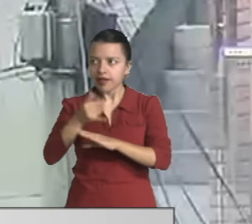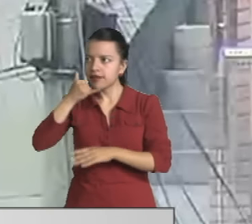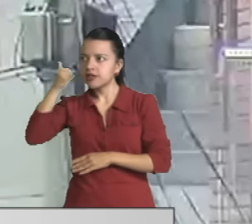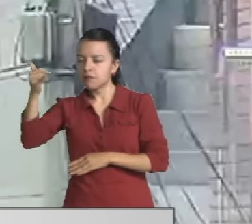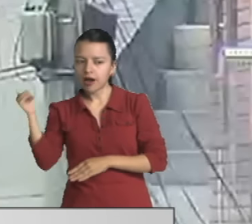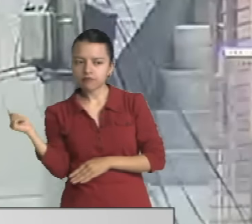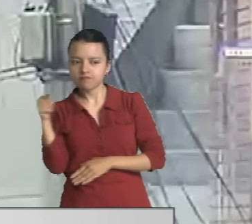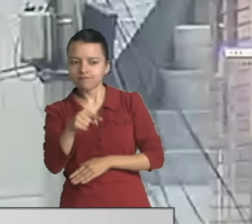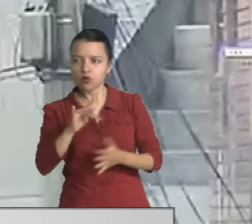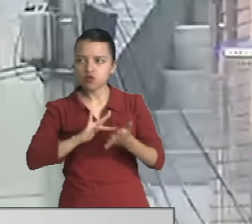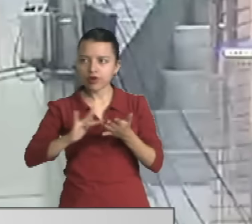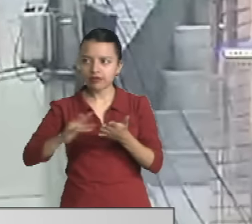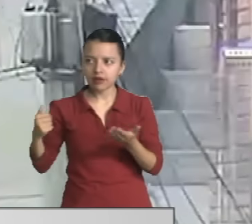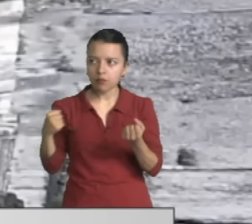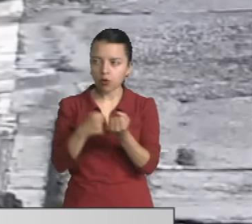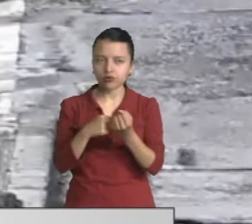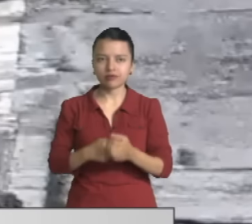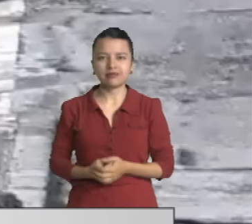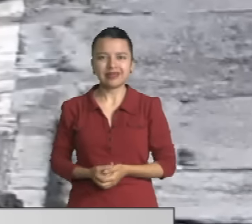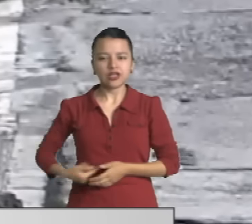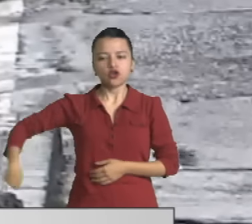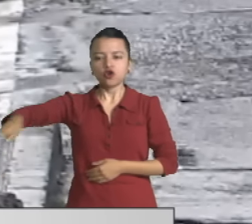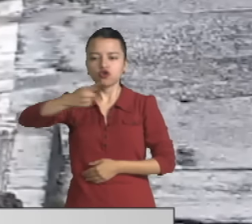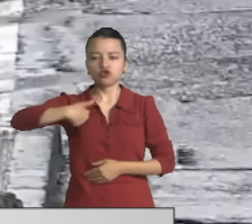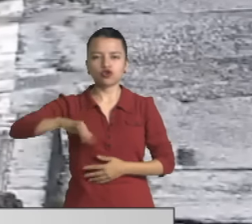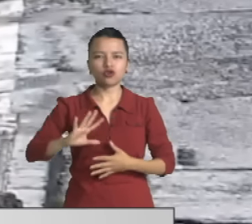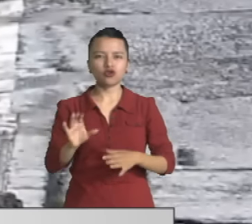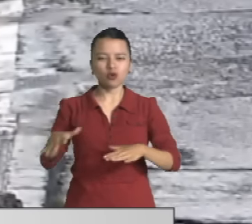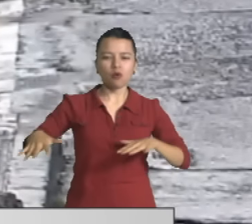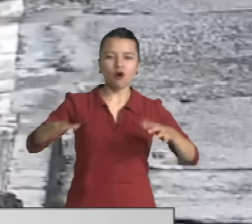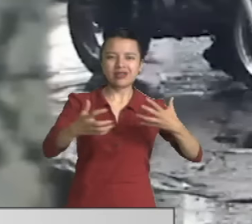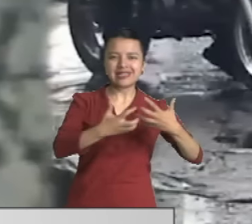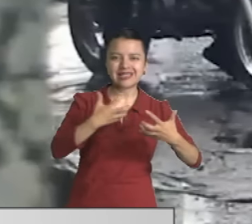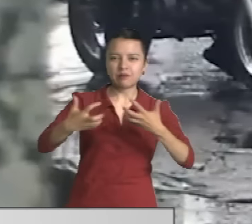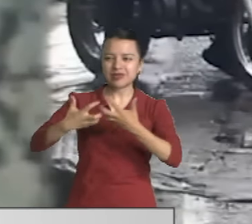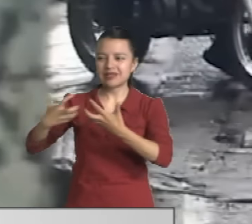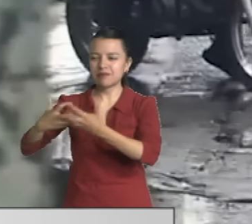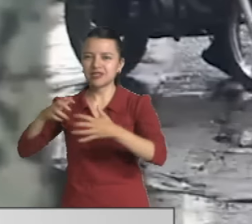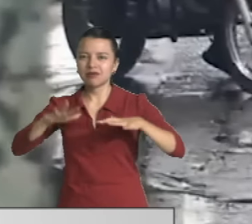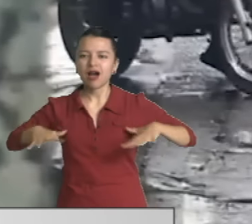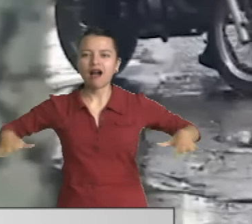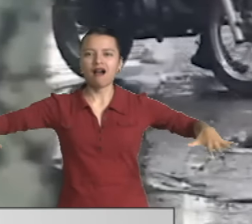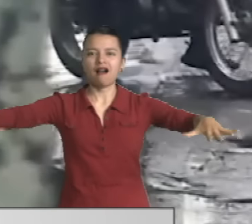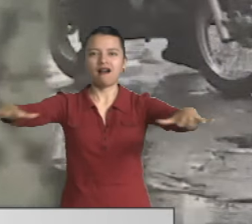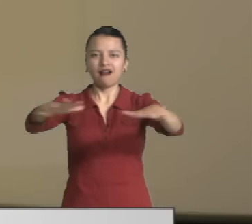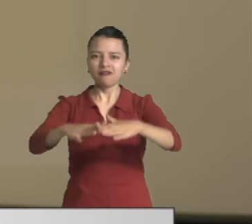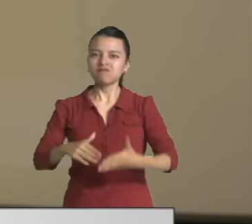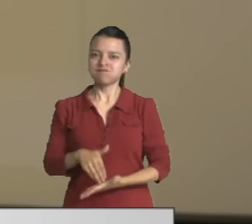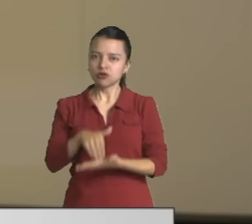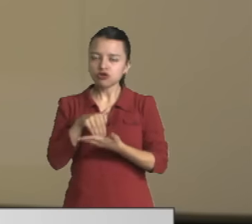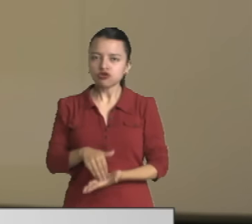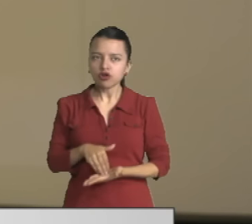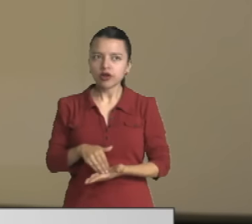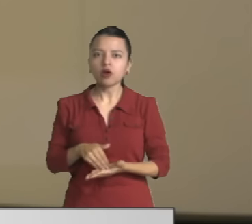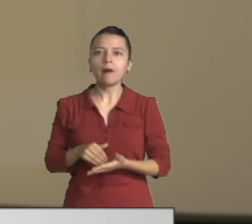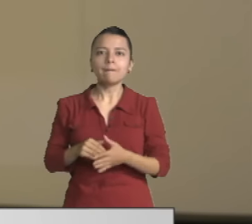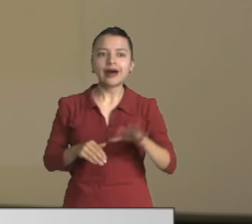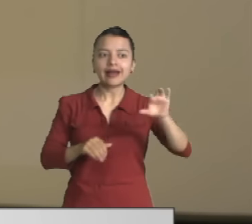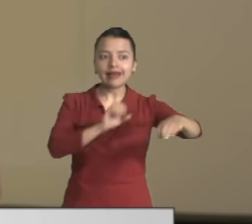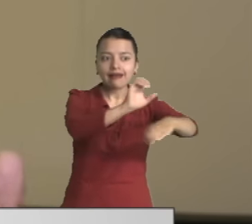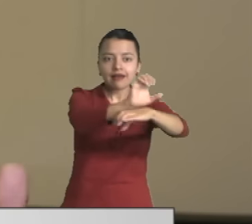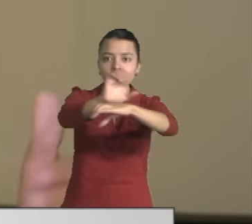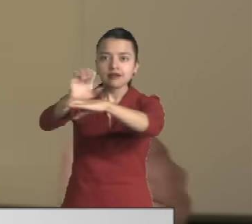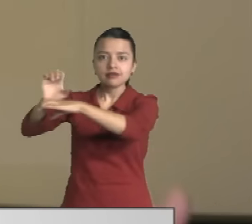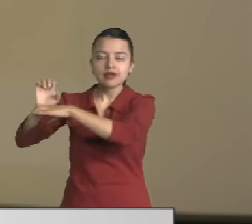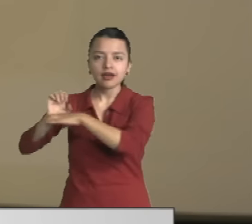El gran reto de la ciudad es generar un sistema de sostenimiento, operación y mantenimiento mucho más sólido en la medida en que incluso